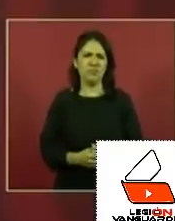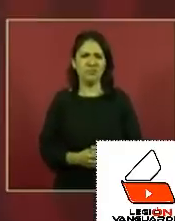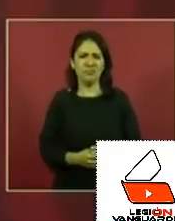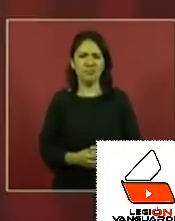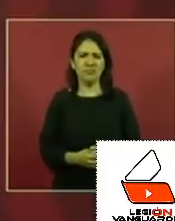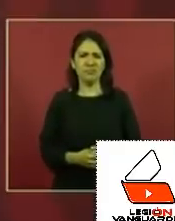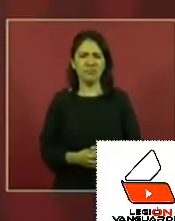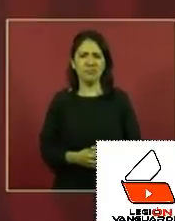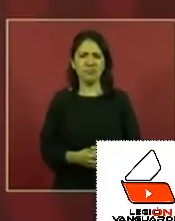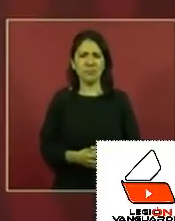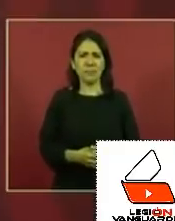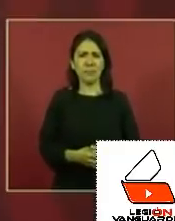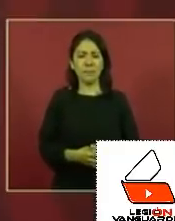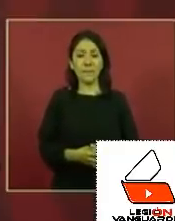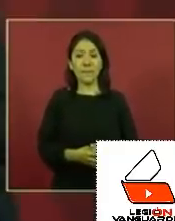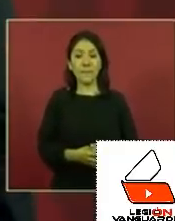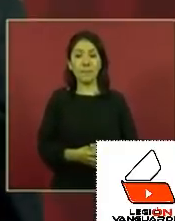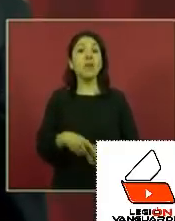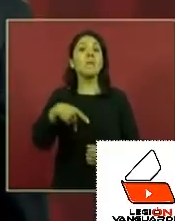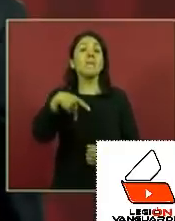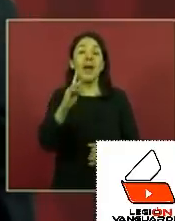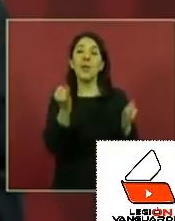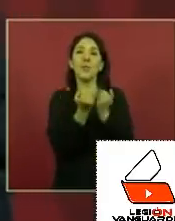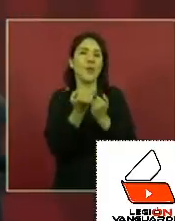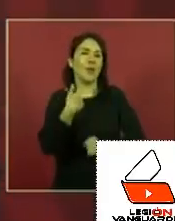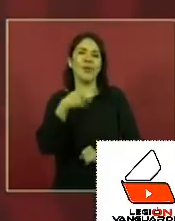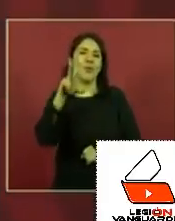Pero también No quiero